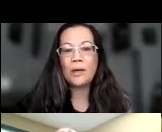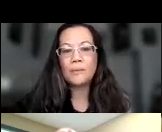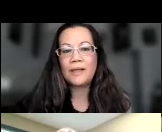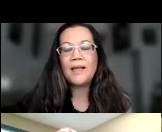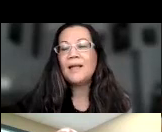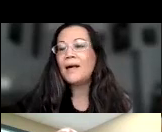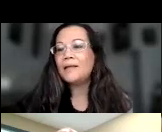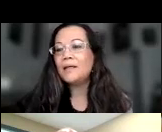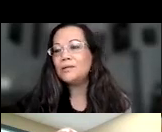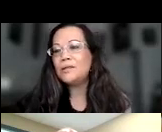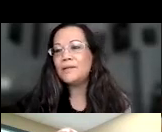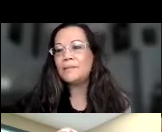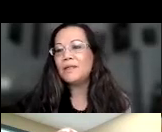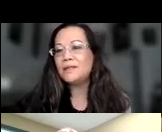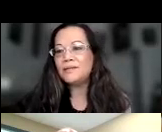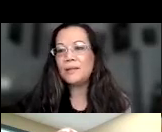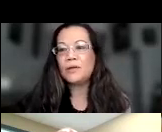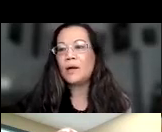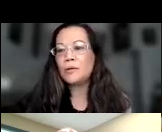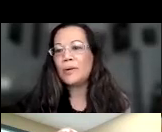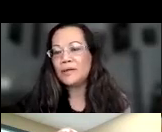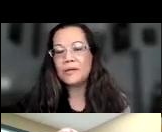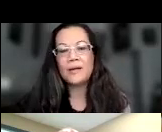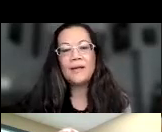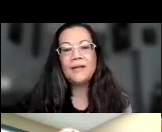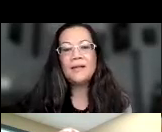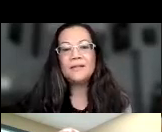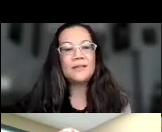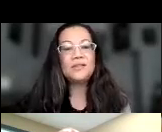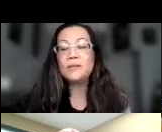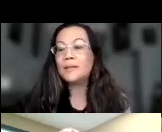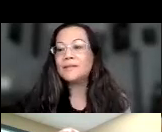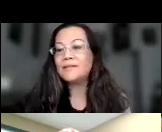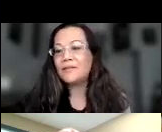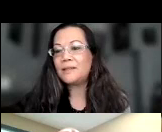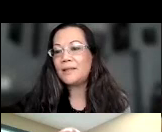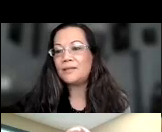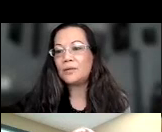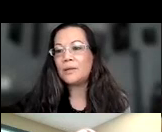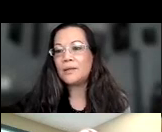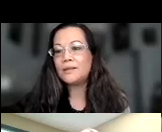el proyecto de continuación es Wartmore, porque